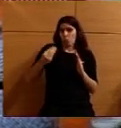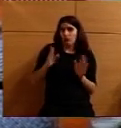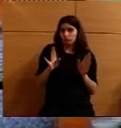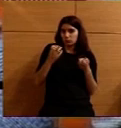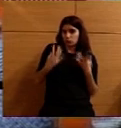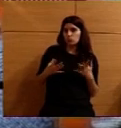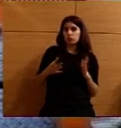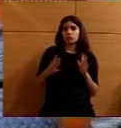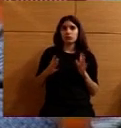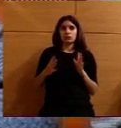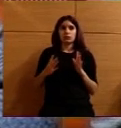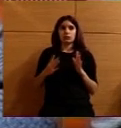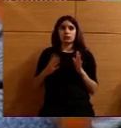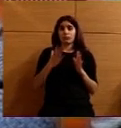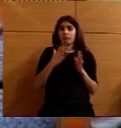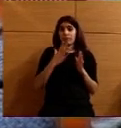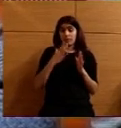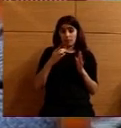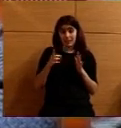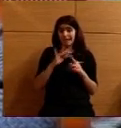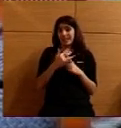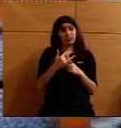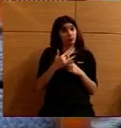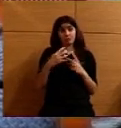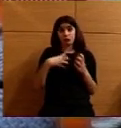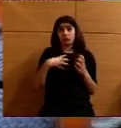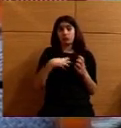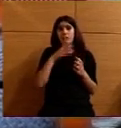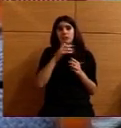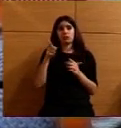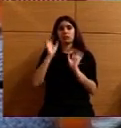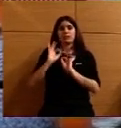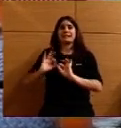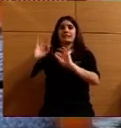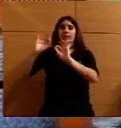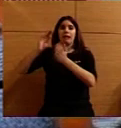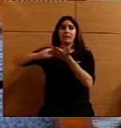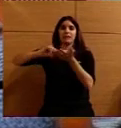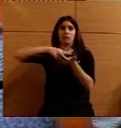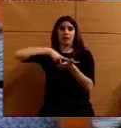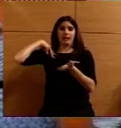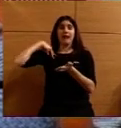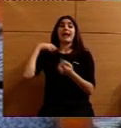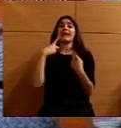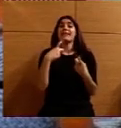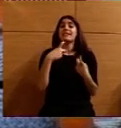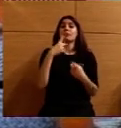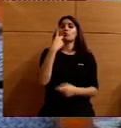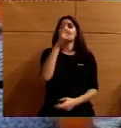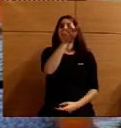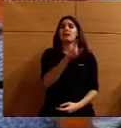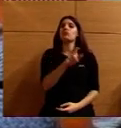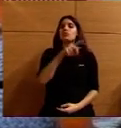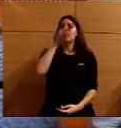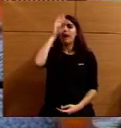podrían hacerlo perfectamente, o sea, podrían hacerlo, no. En este caso no, porque están especializados en Administración General y necesitamos